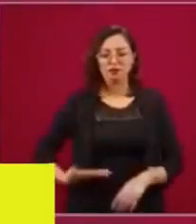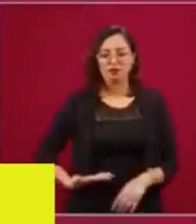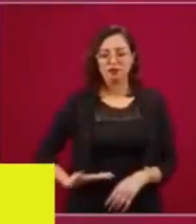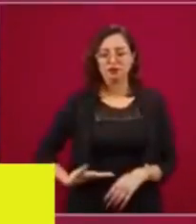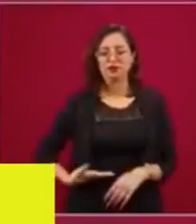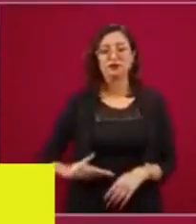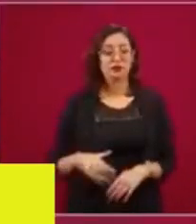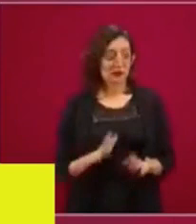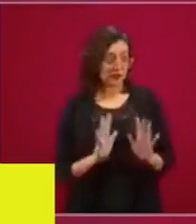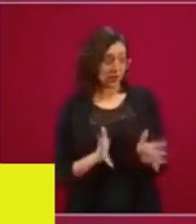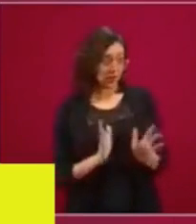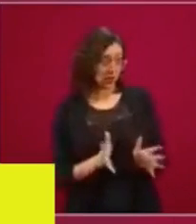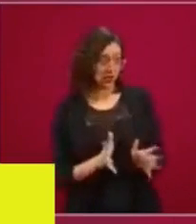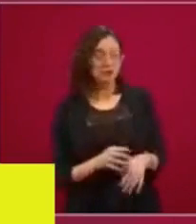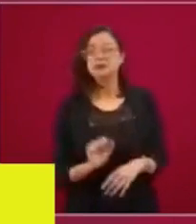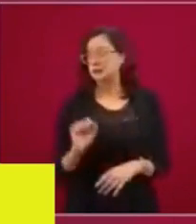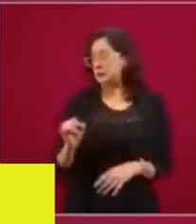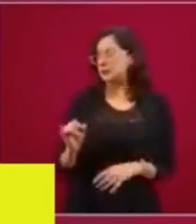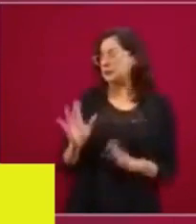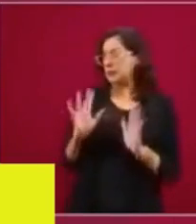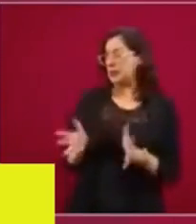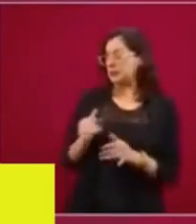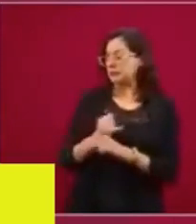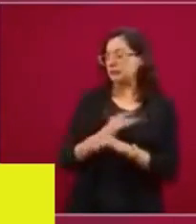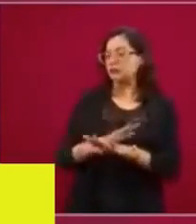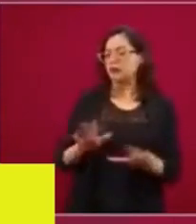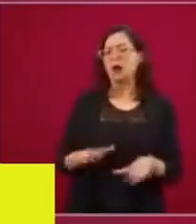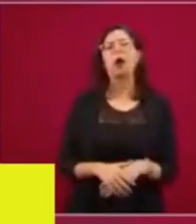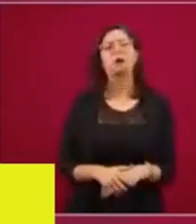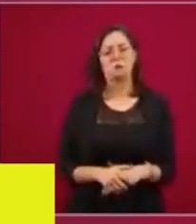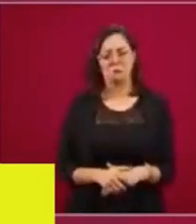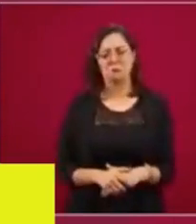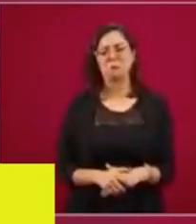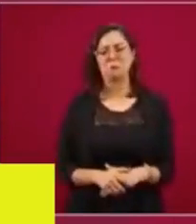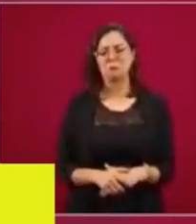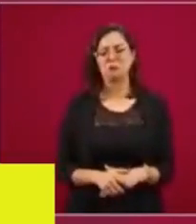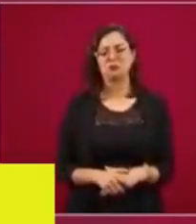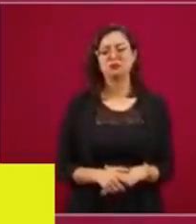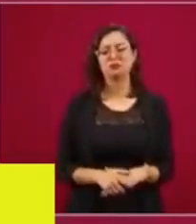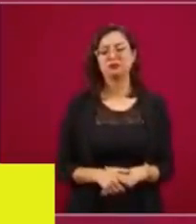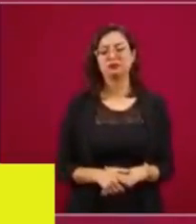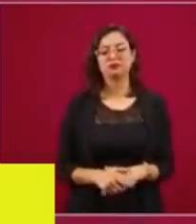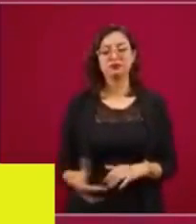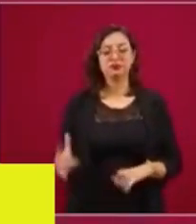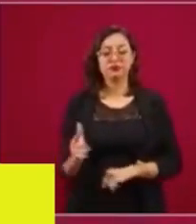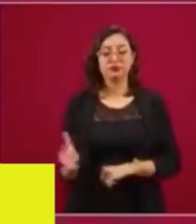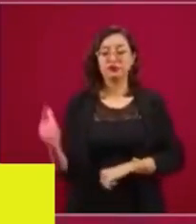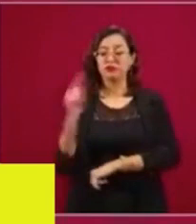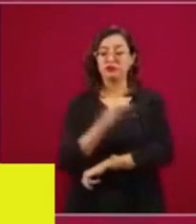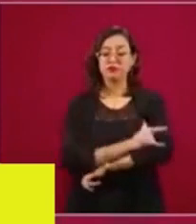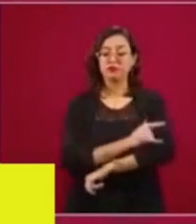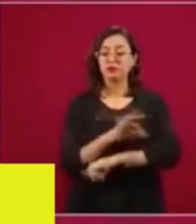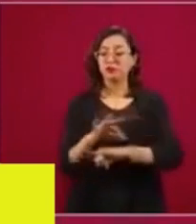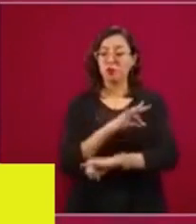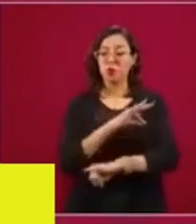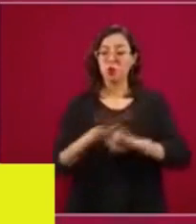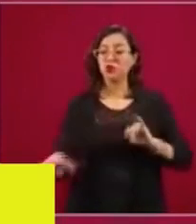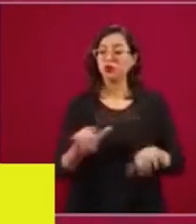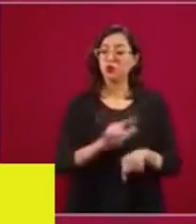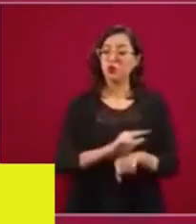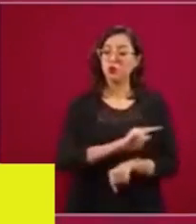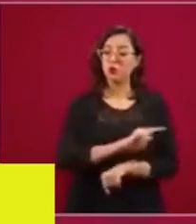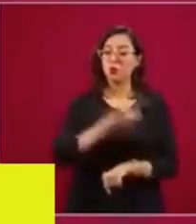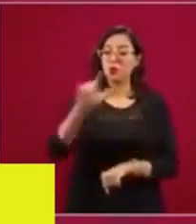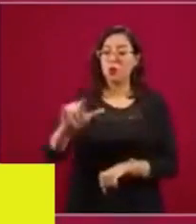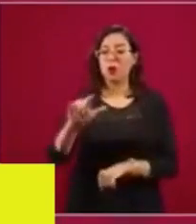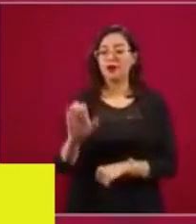informó, presidente. Ya se informó. Que, por ejemplo, el último vuelo de ese avión presidencial, cuando el presidente Peña